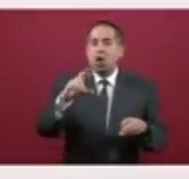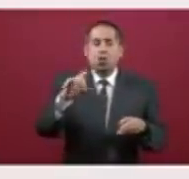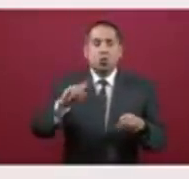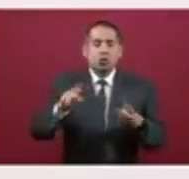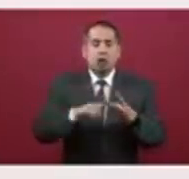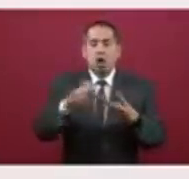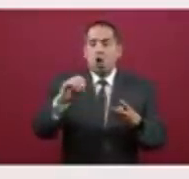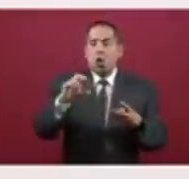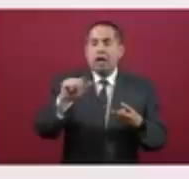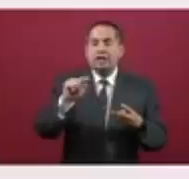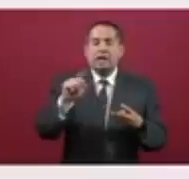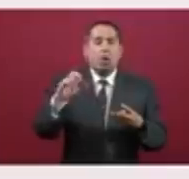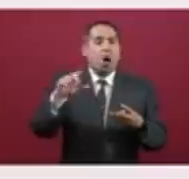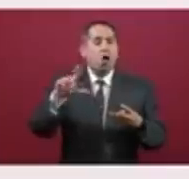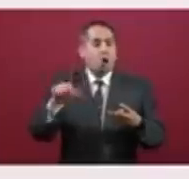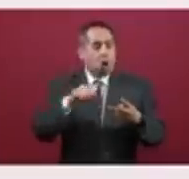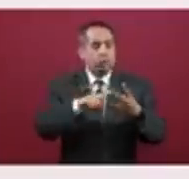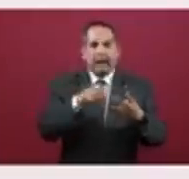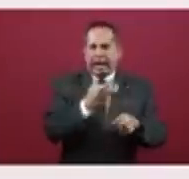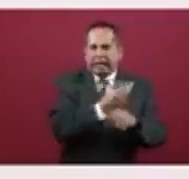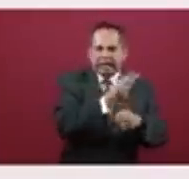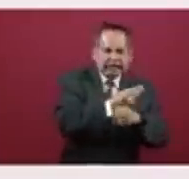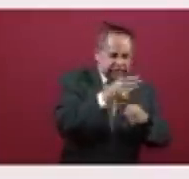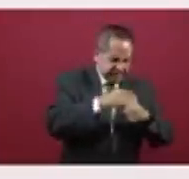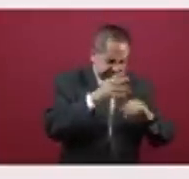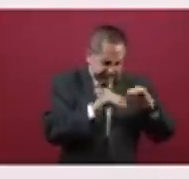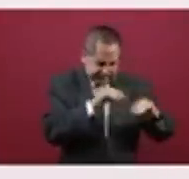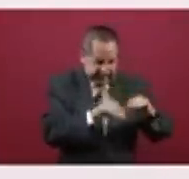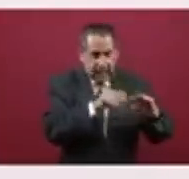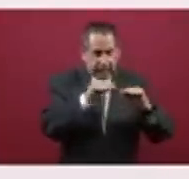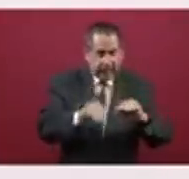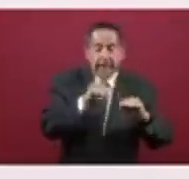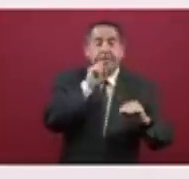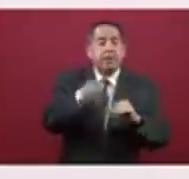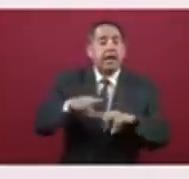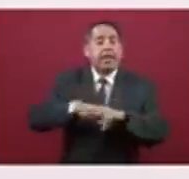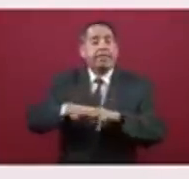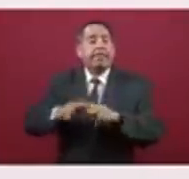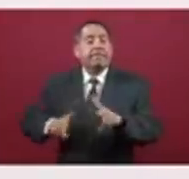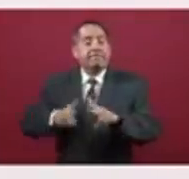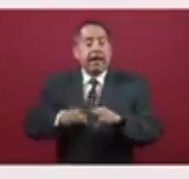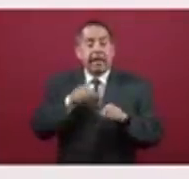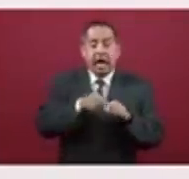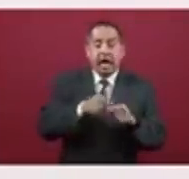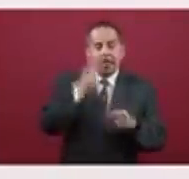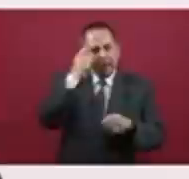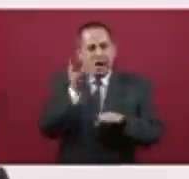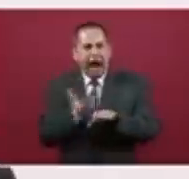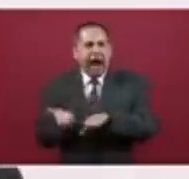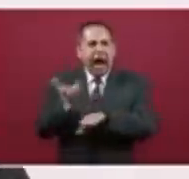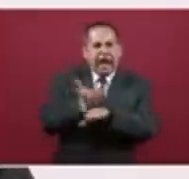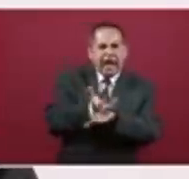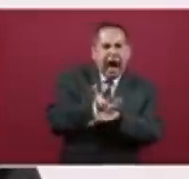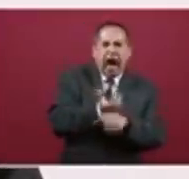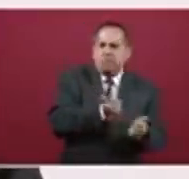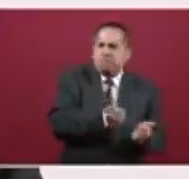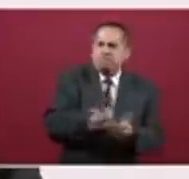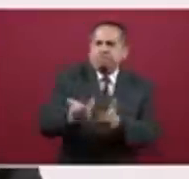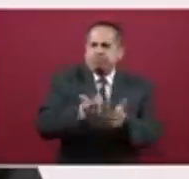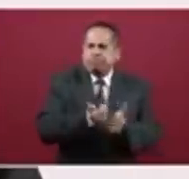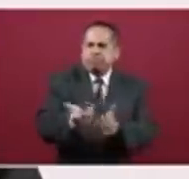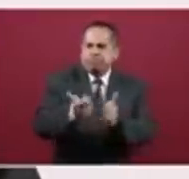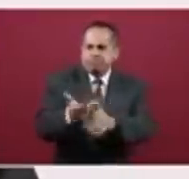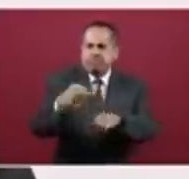y para la modernización de las vías del tren de carga de contenedores que conectarán